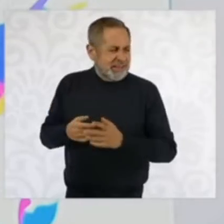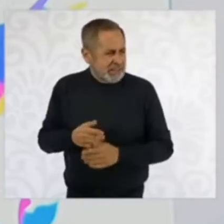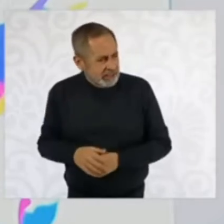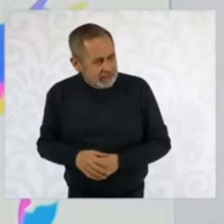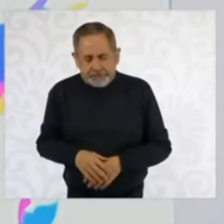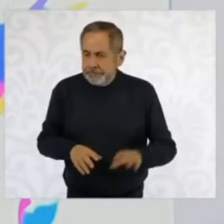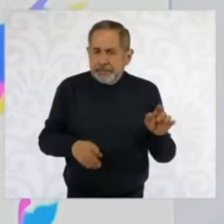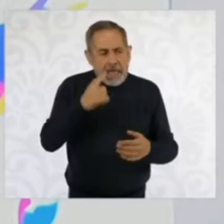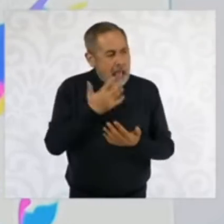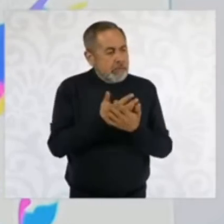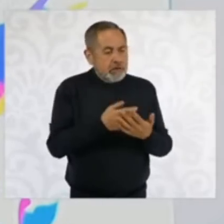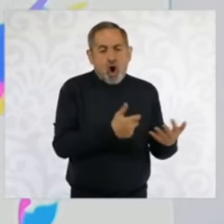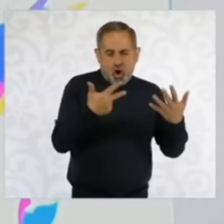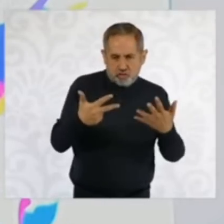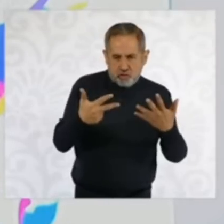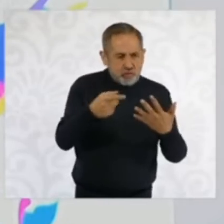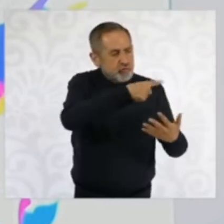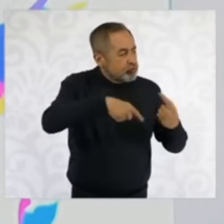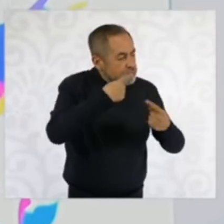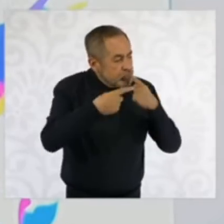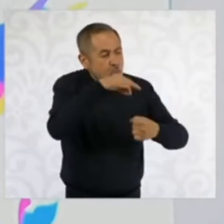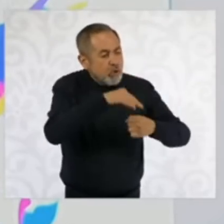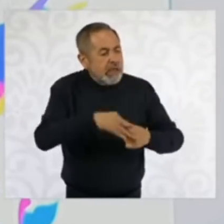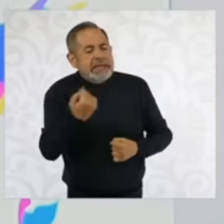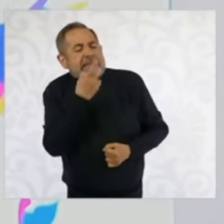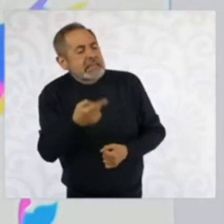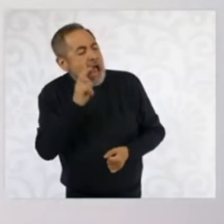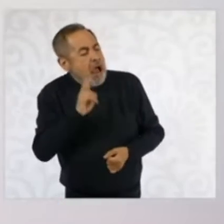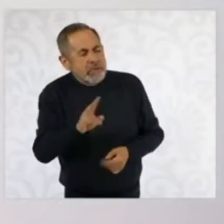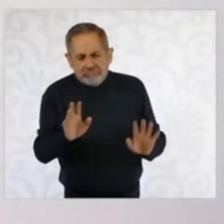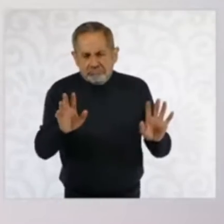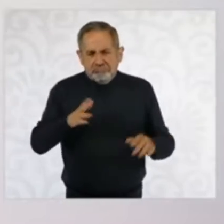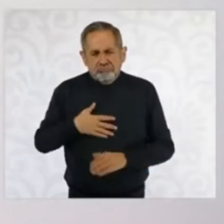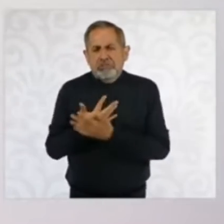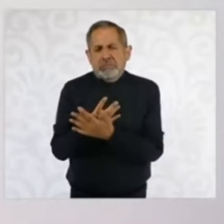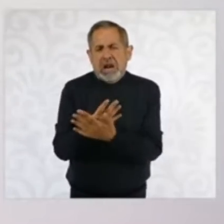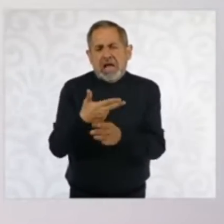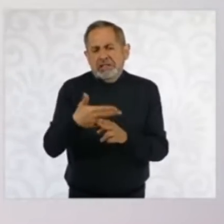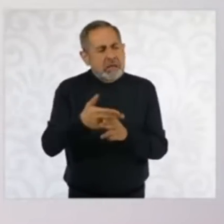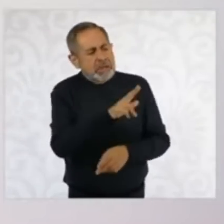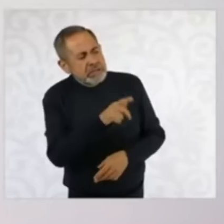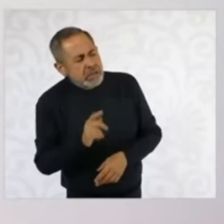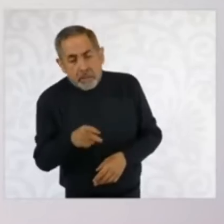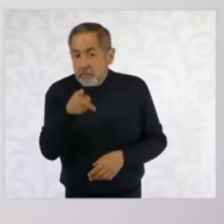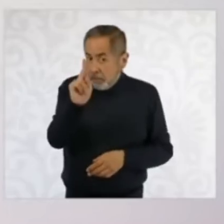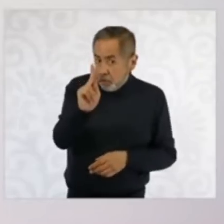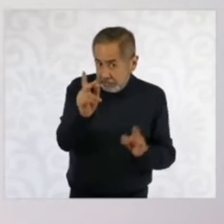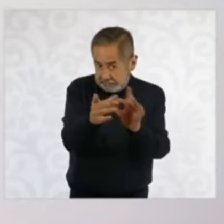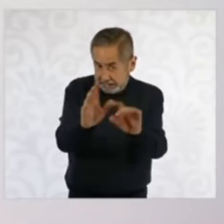Bueno, vamos a ver qué dicen los 8. Entonces, vamos a esperarnos. Pero tiene que quedar muy